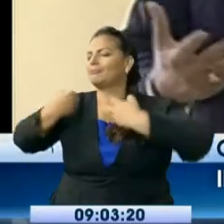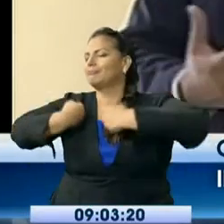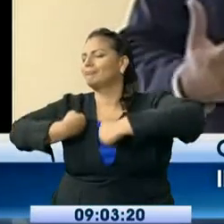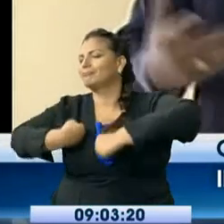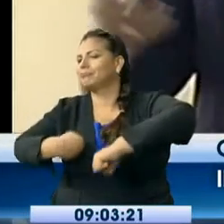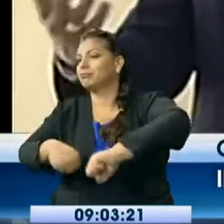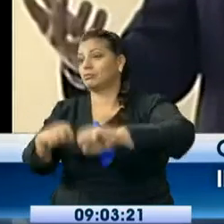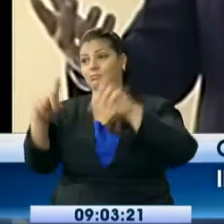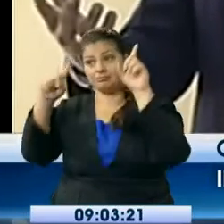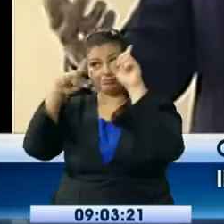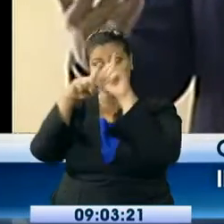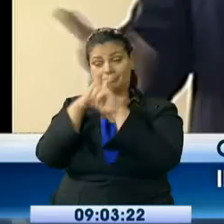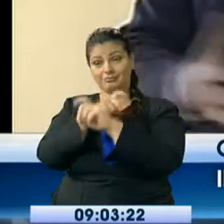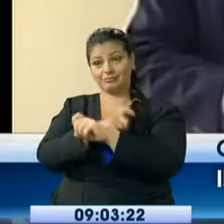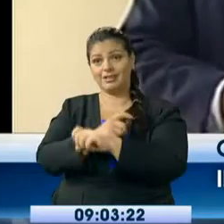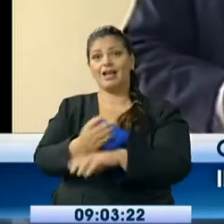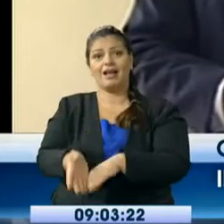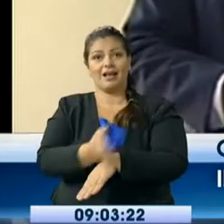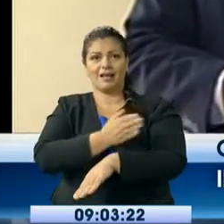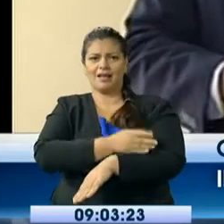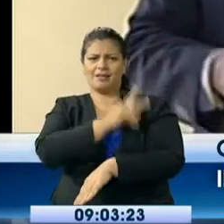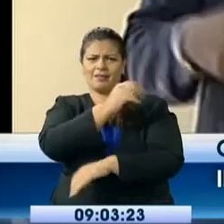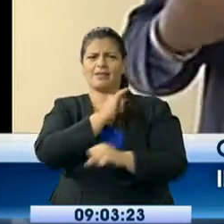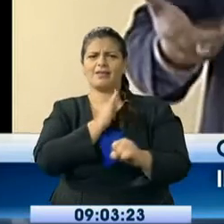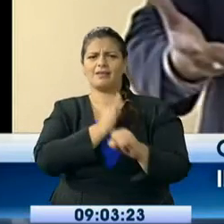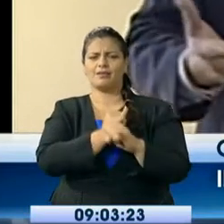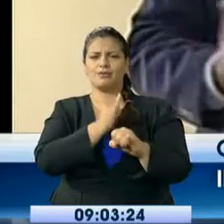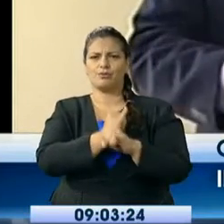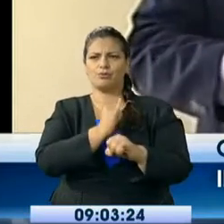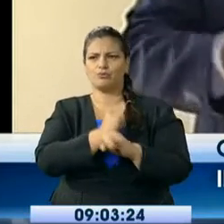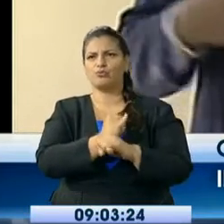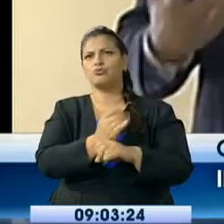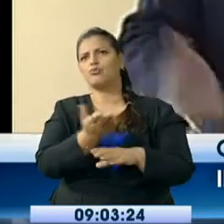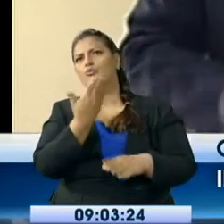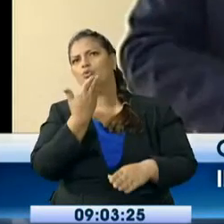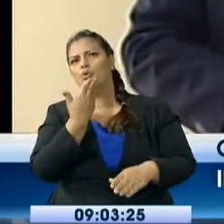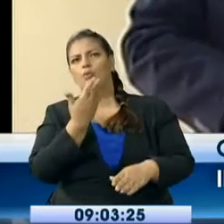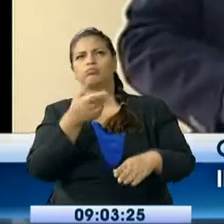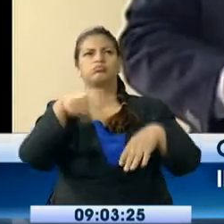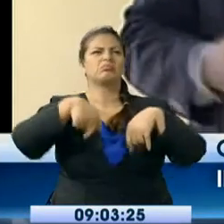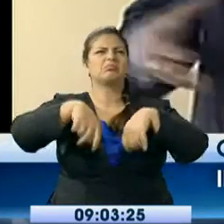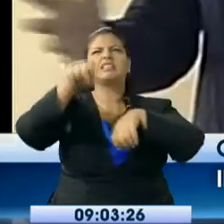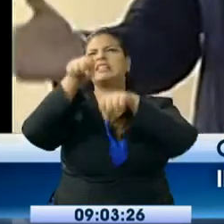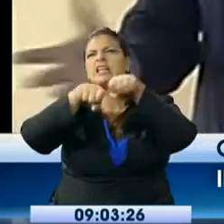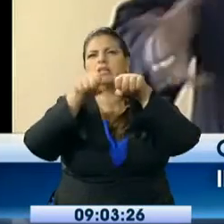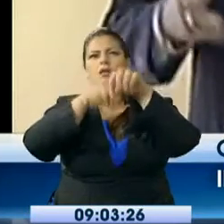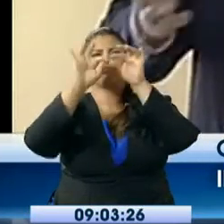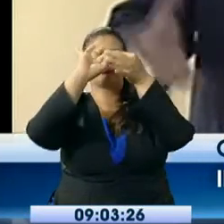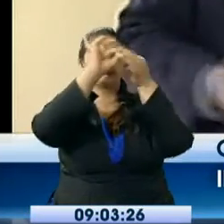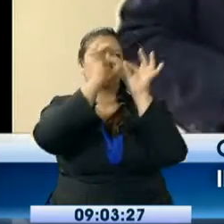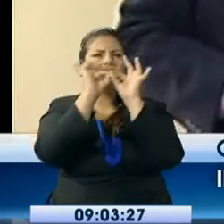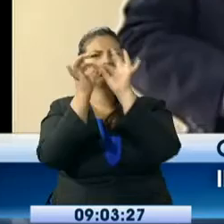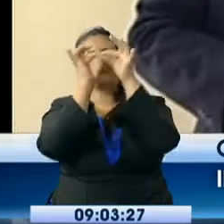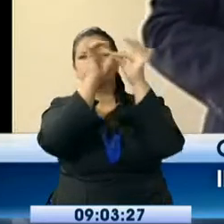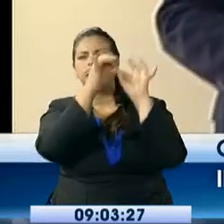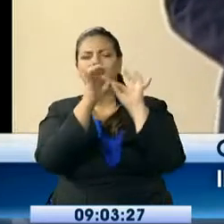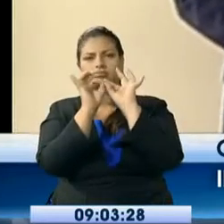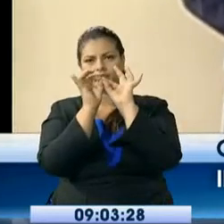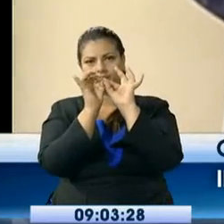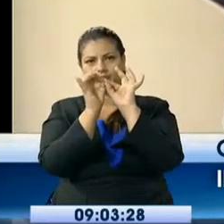como todos sabemos, la institución estuvo remodelándose, estuvo acondicionándose y estuvimos